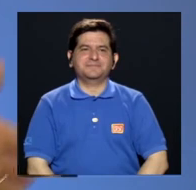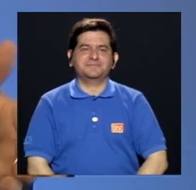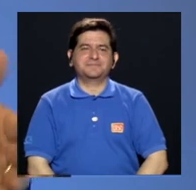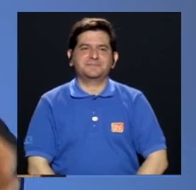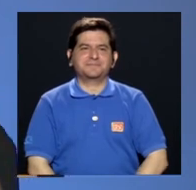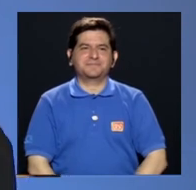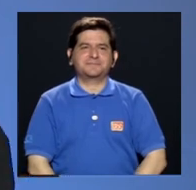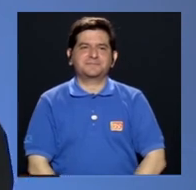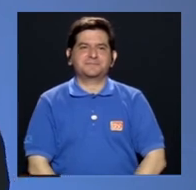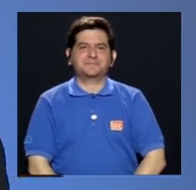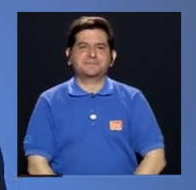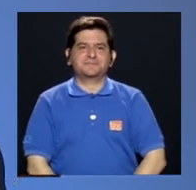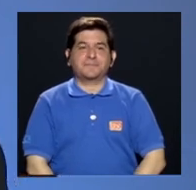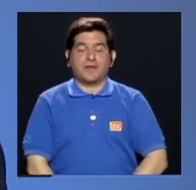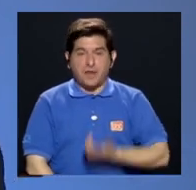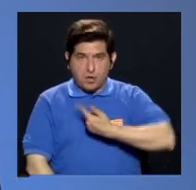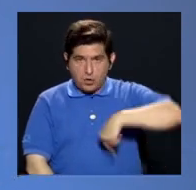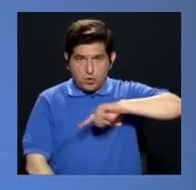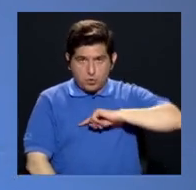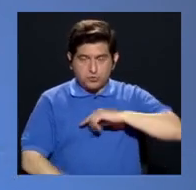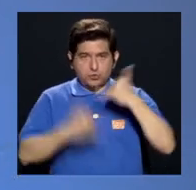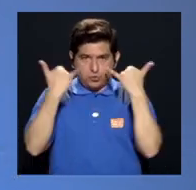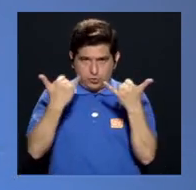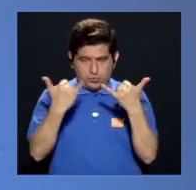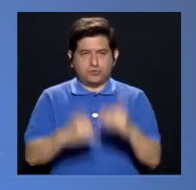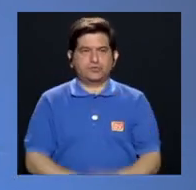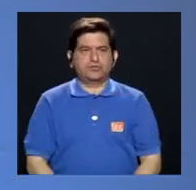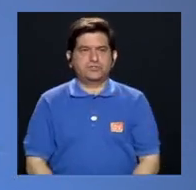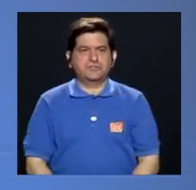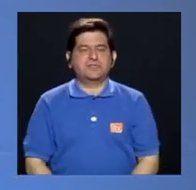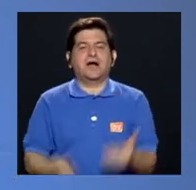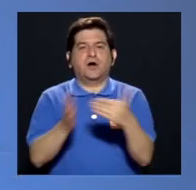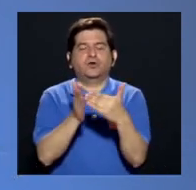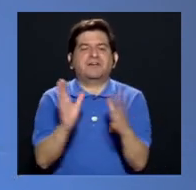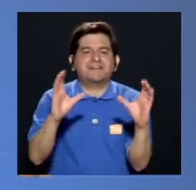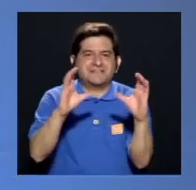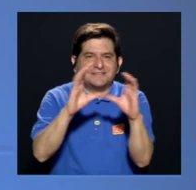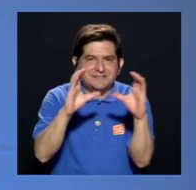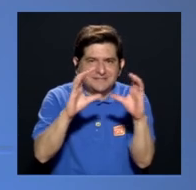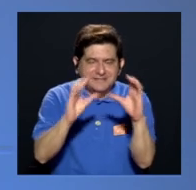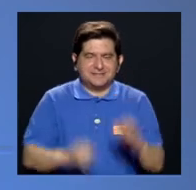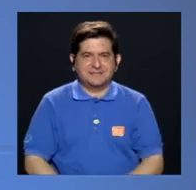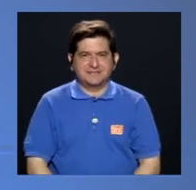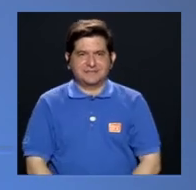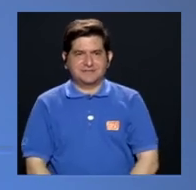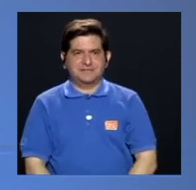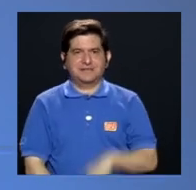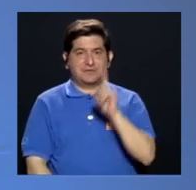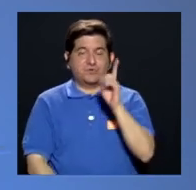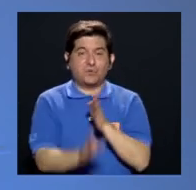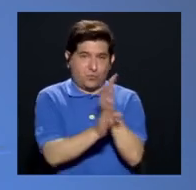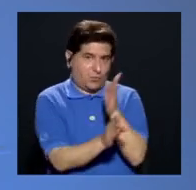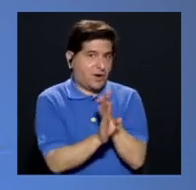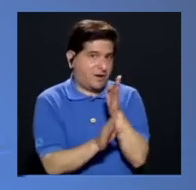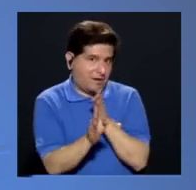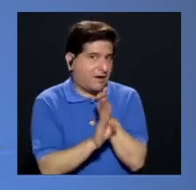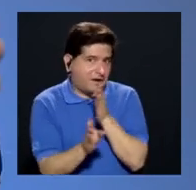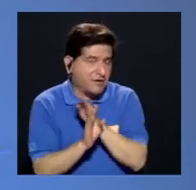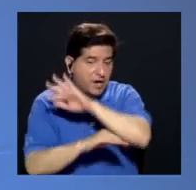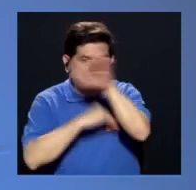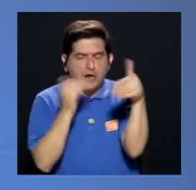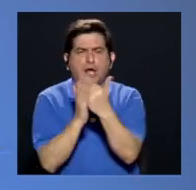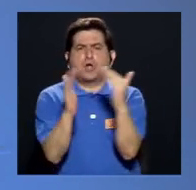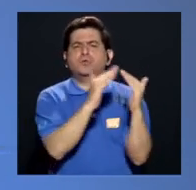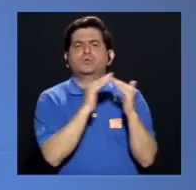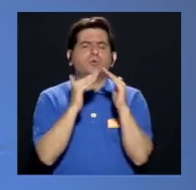Cuando alcanzamos la acreditación o la reacreditación de una carrera, toda